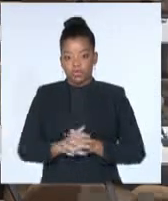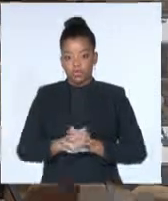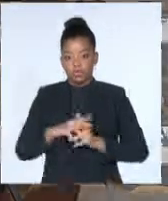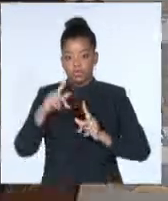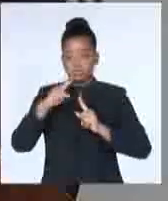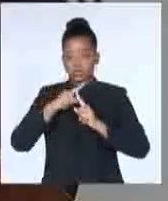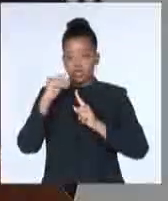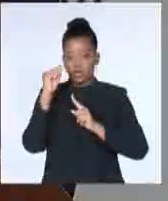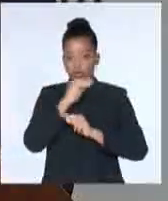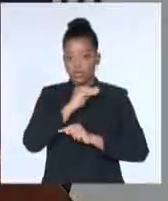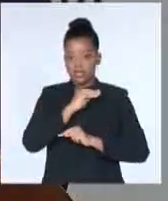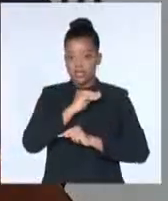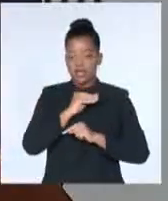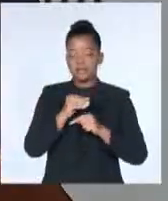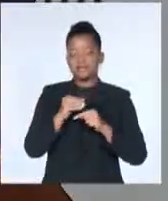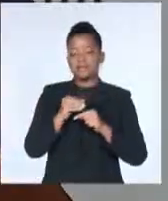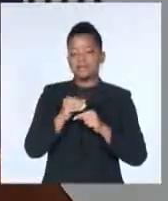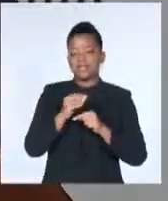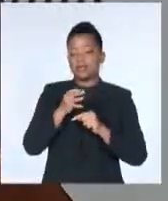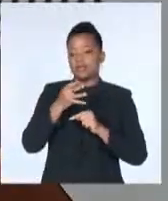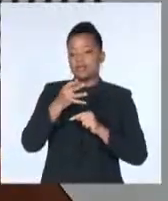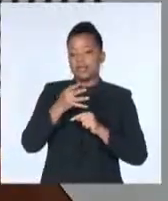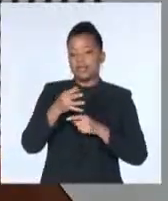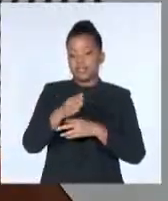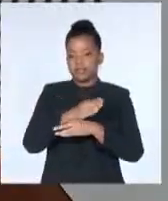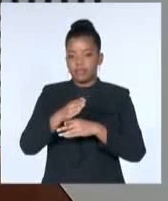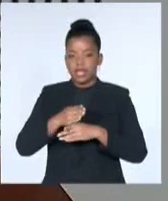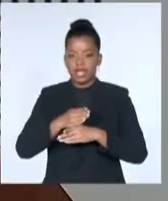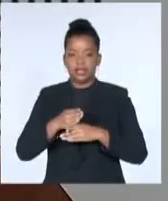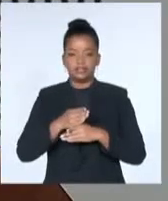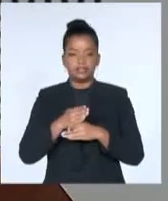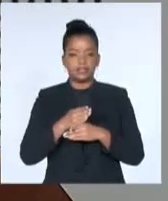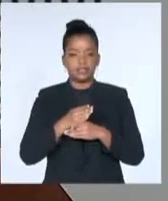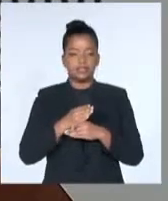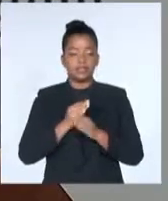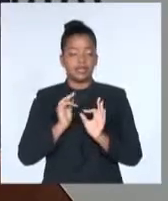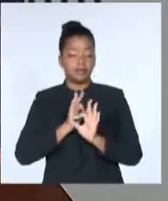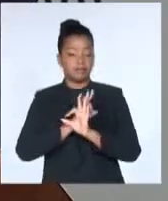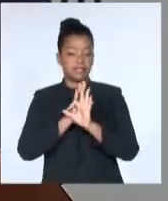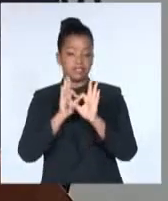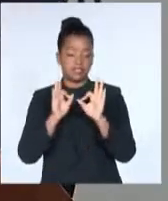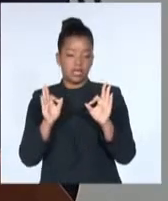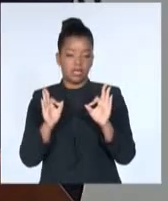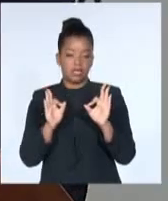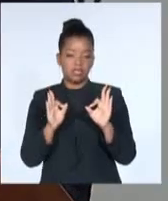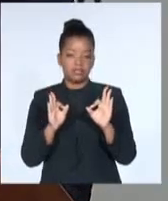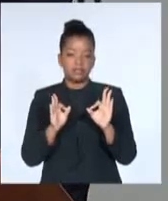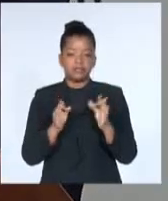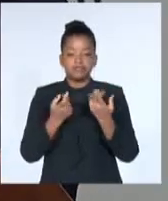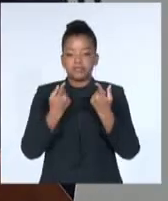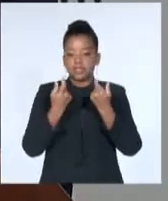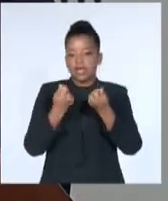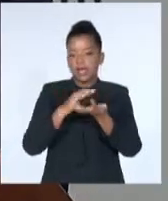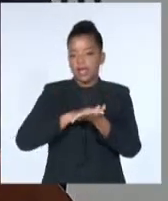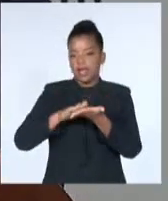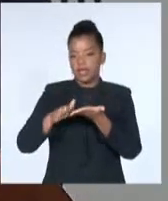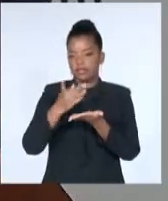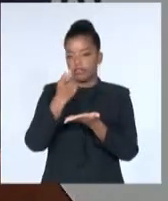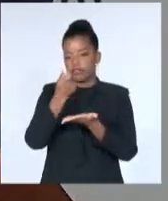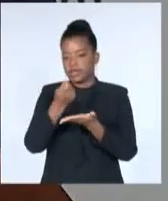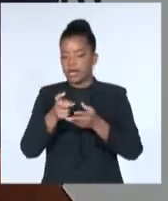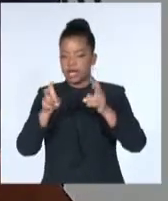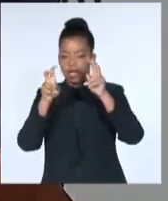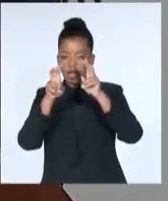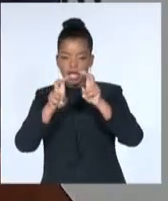baja y media, mediante una serie de incentivos y en particular créditos fiscales para investigación y